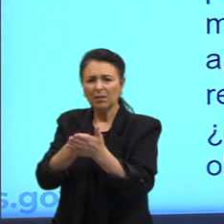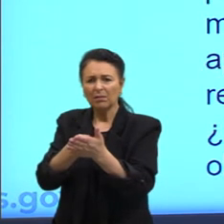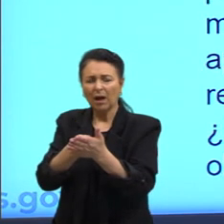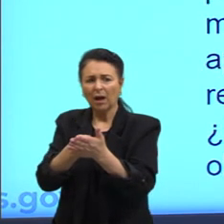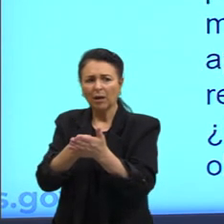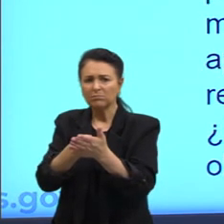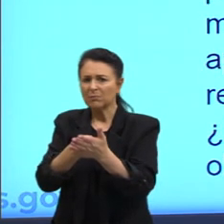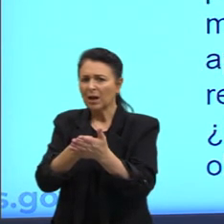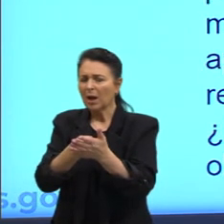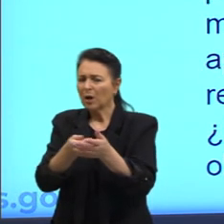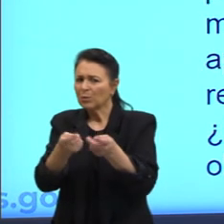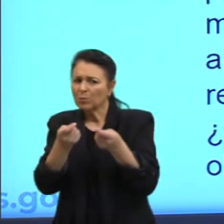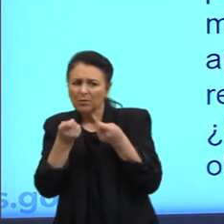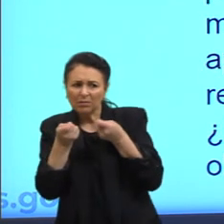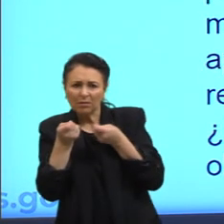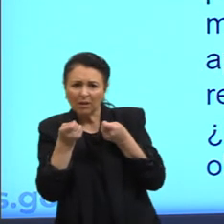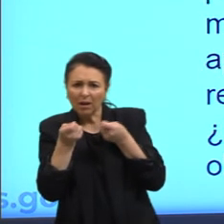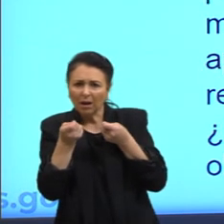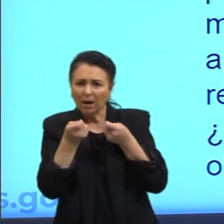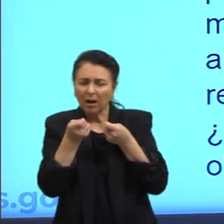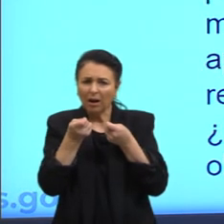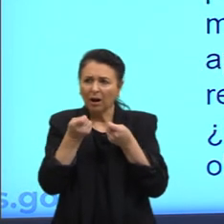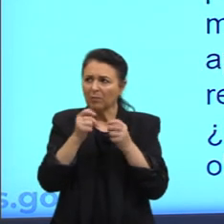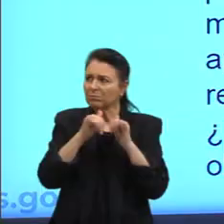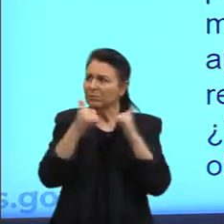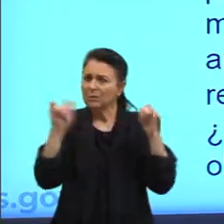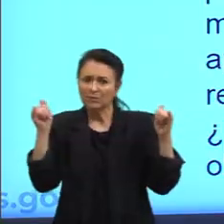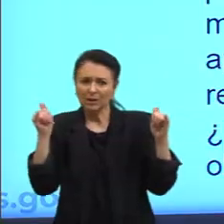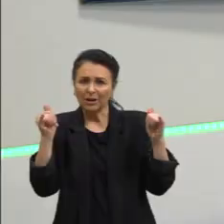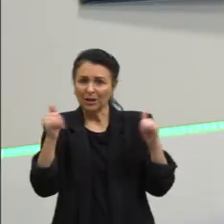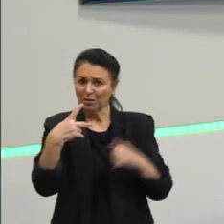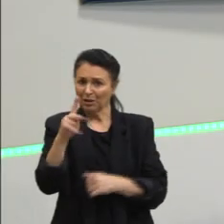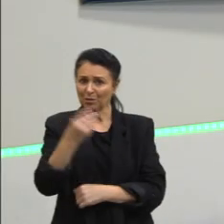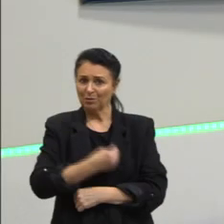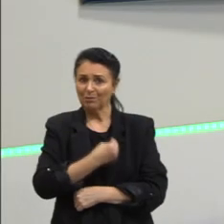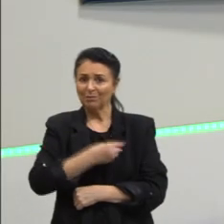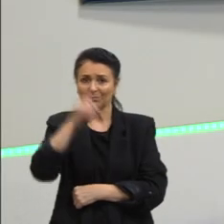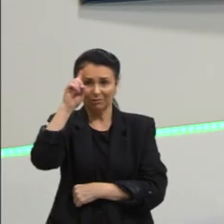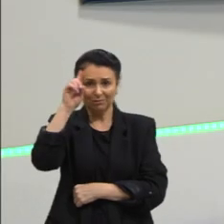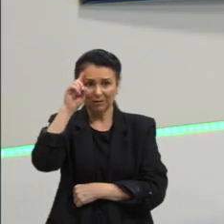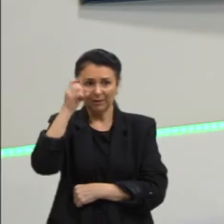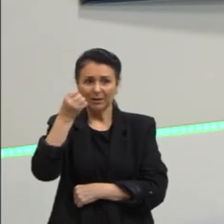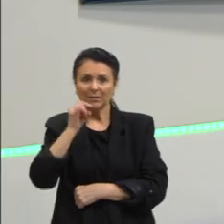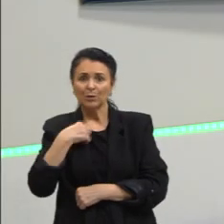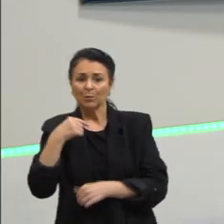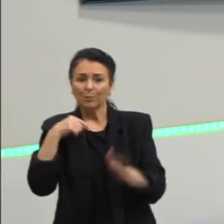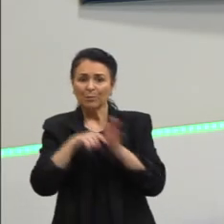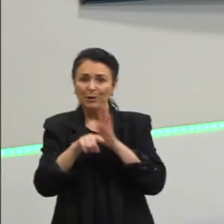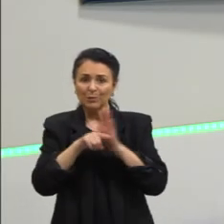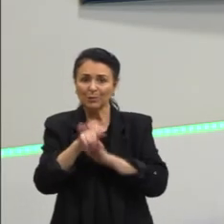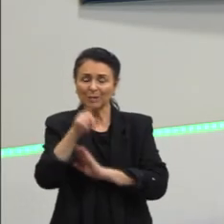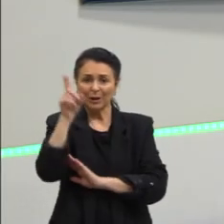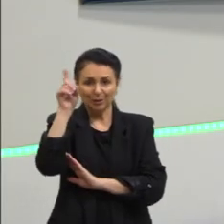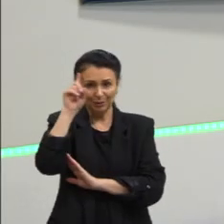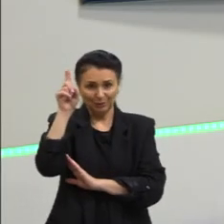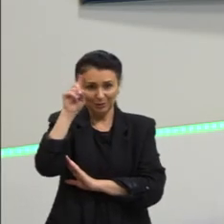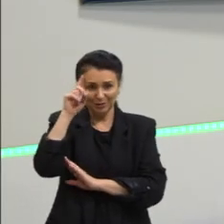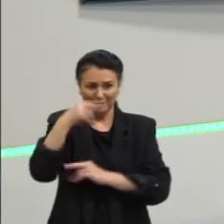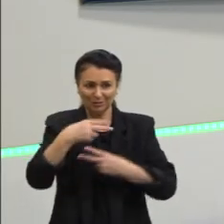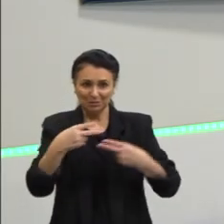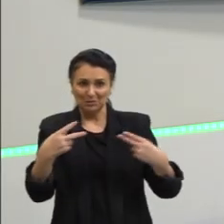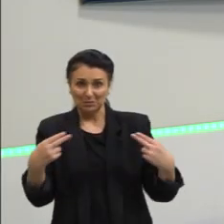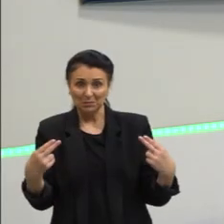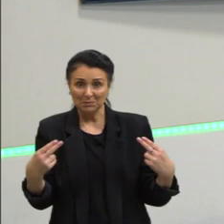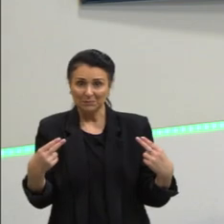energía en tu vida diaria entonces si haces estos questionamientos automaticamente